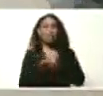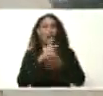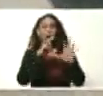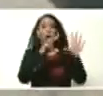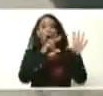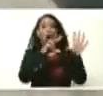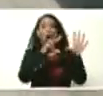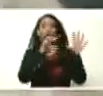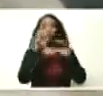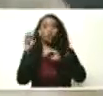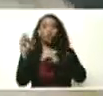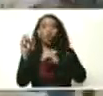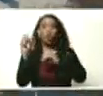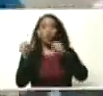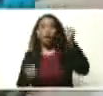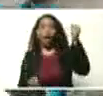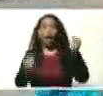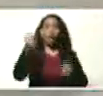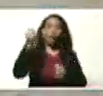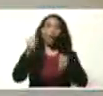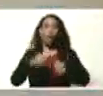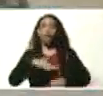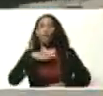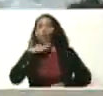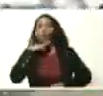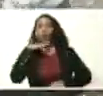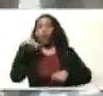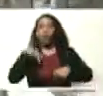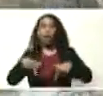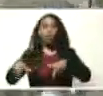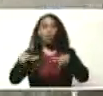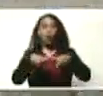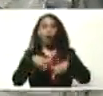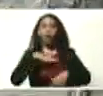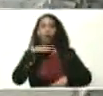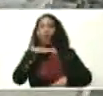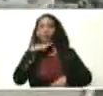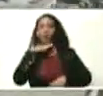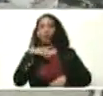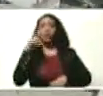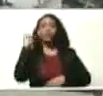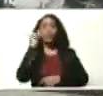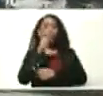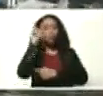800 camiones de sedimento de esta zona. También debemos enseñar...